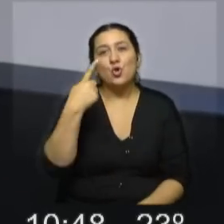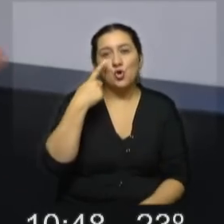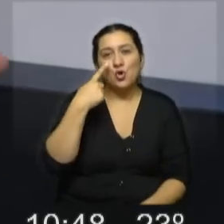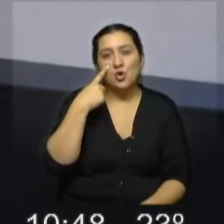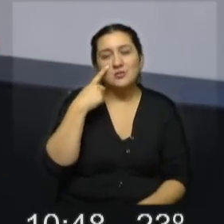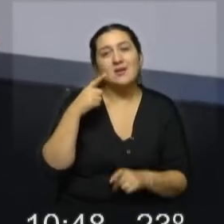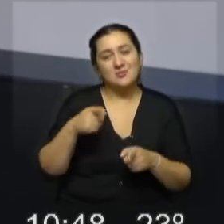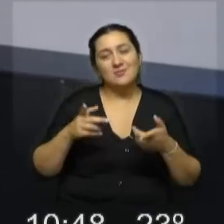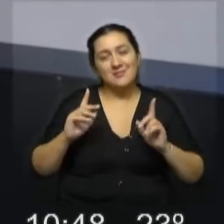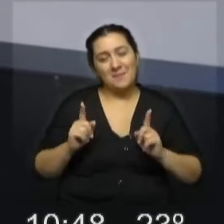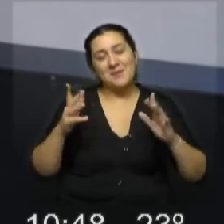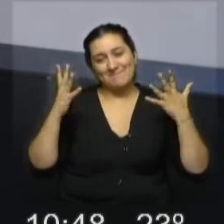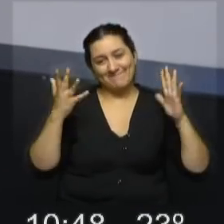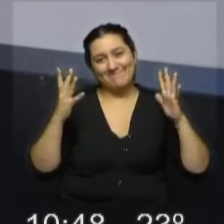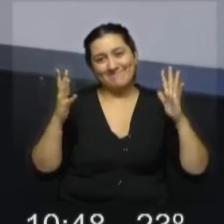también